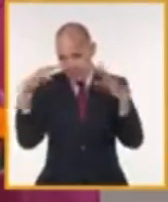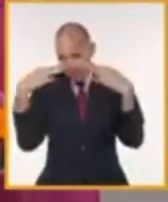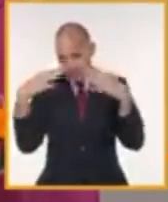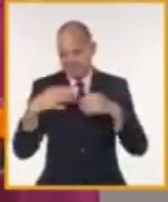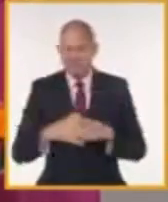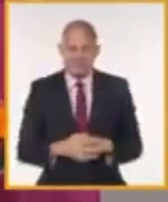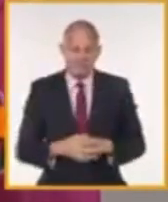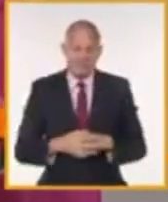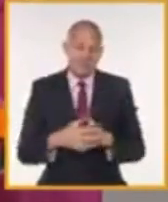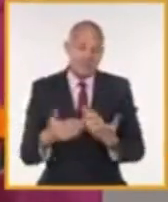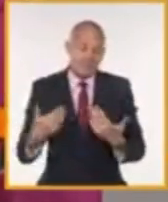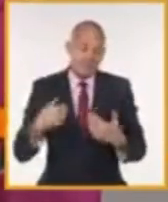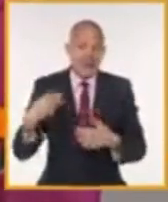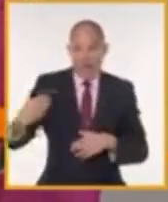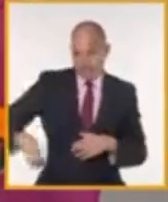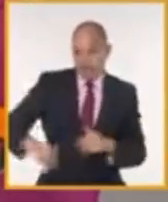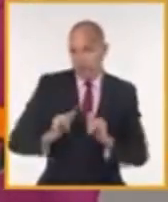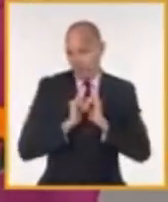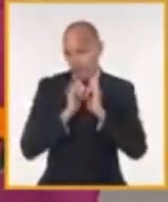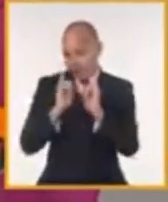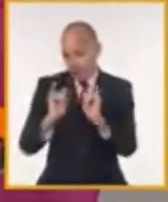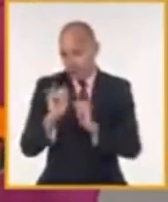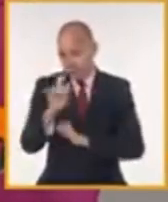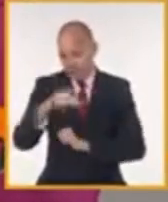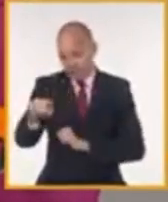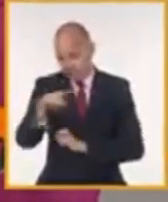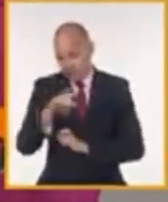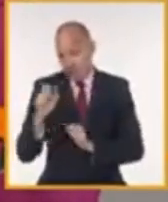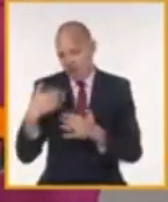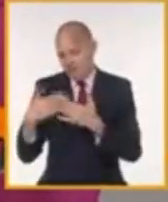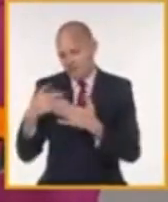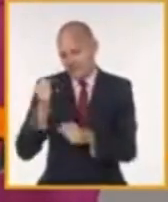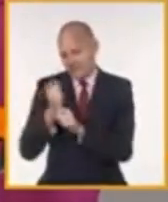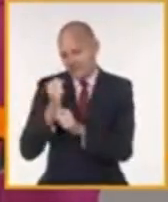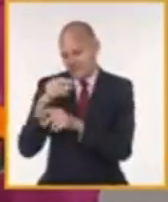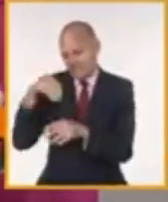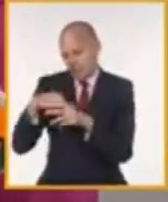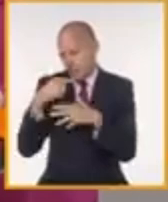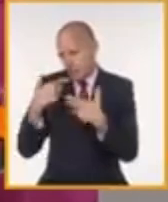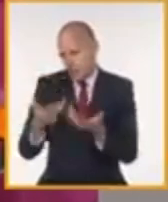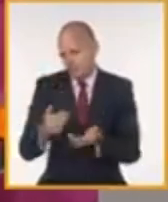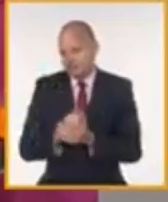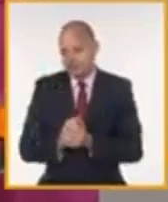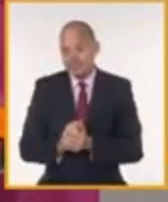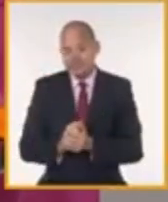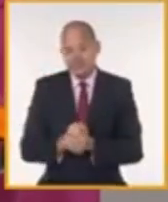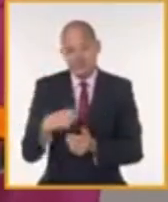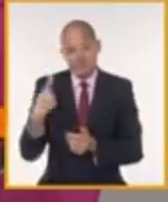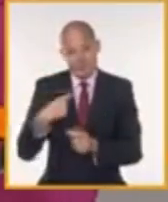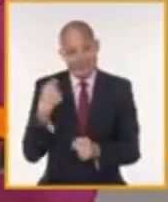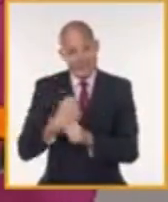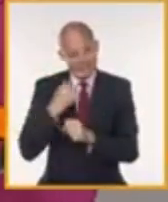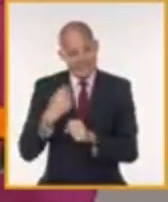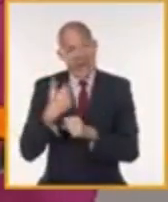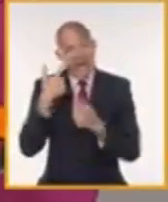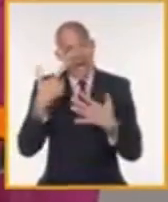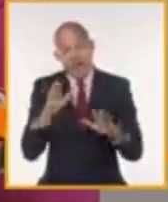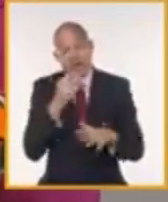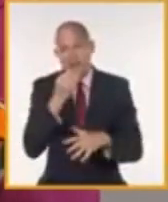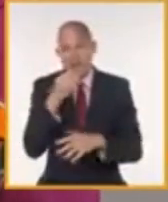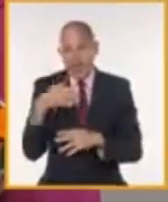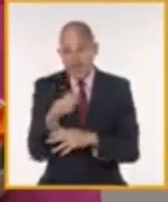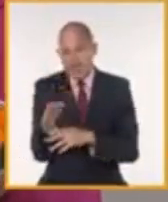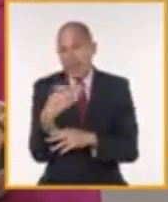la gestión del grupo empresarial para lograr los retos que tenemos en aumentar los niveles productivos y las capacidades instaladas de